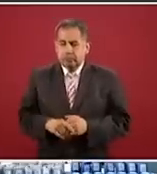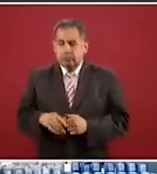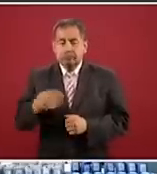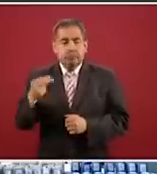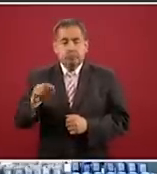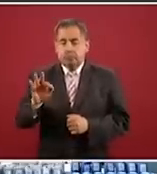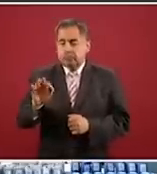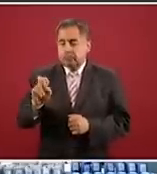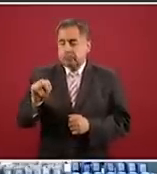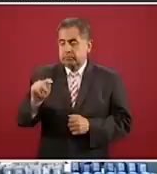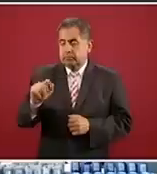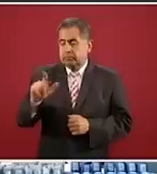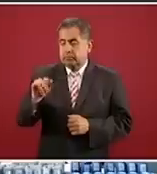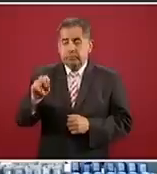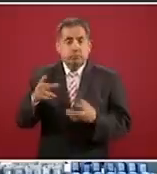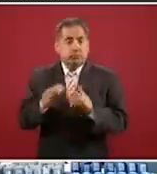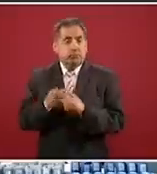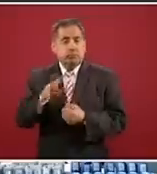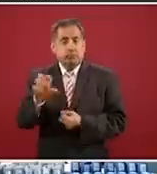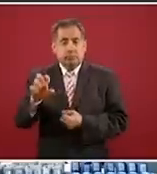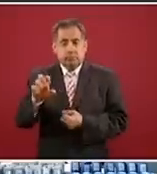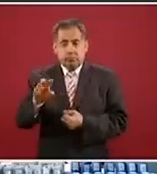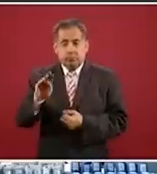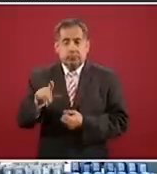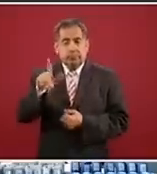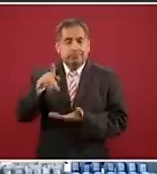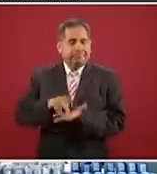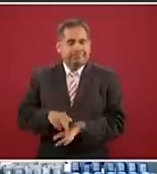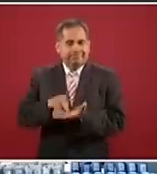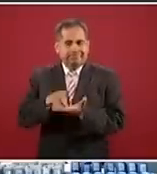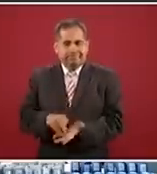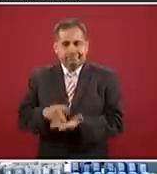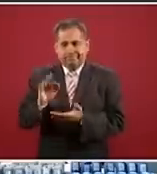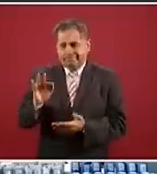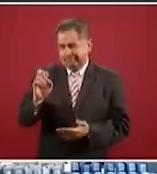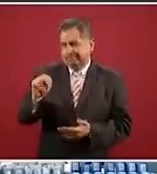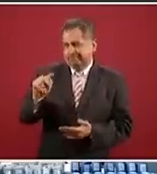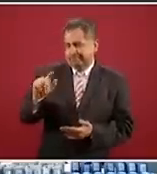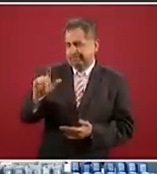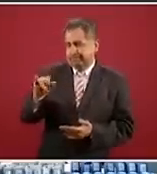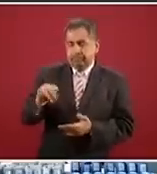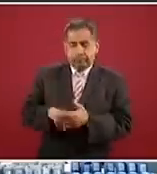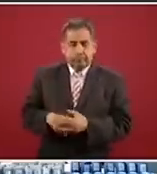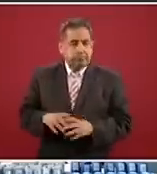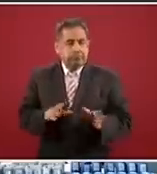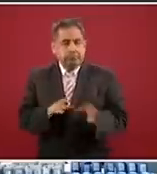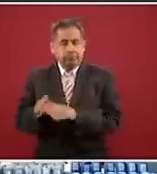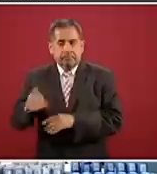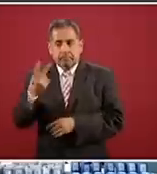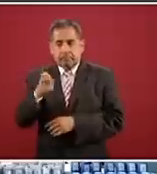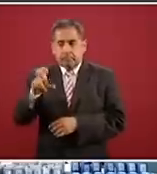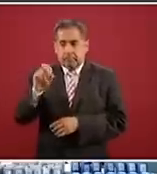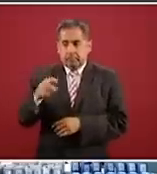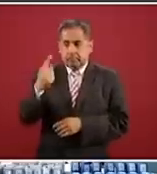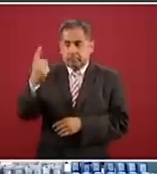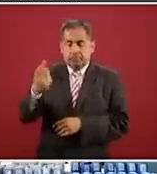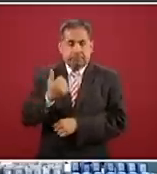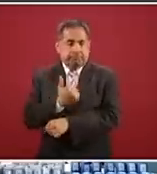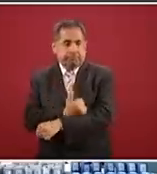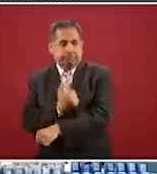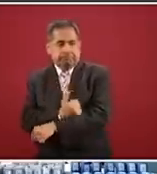fentanilo, 597 kilogramos de fentanilo, 102 ampolletas de